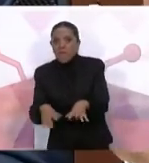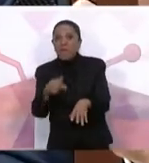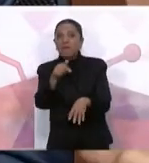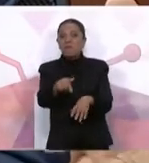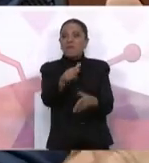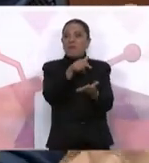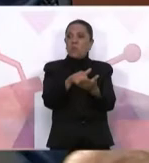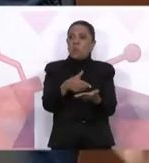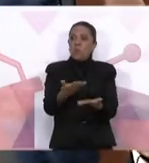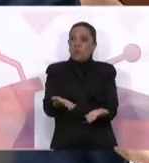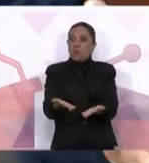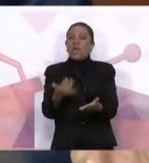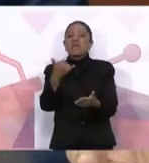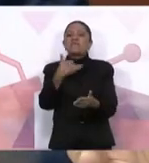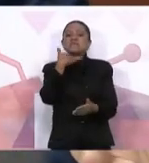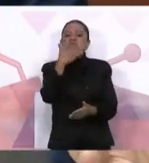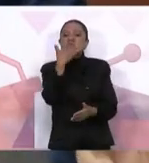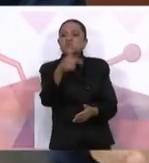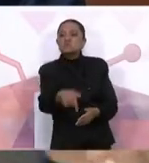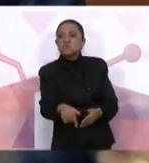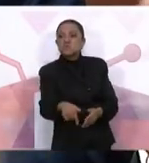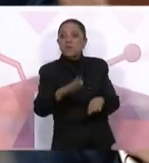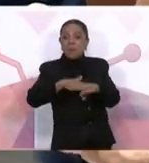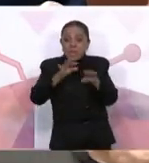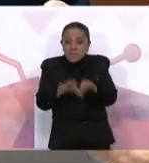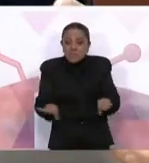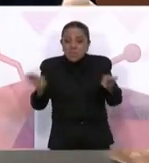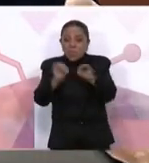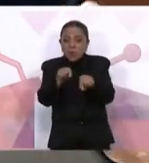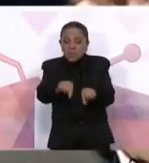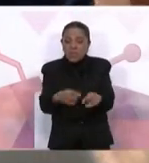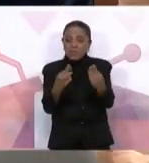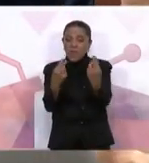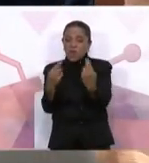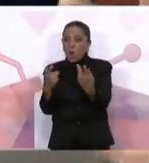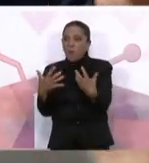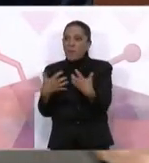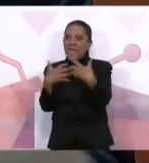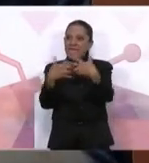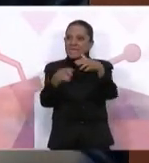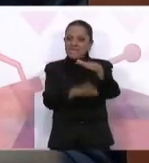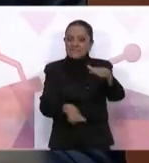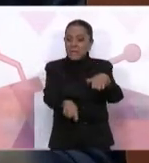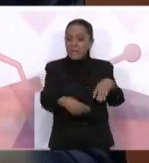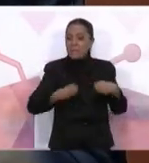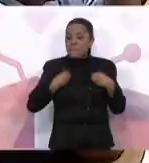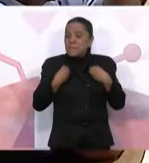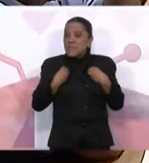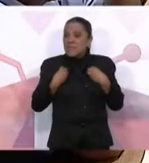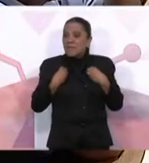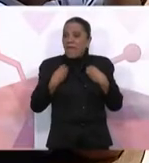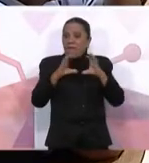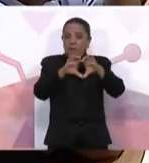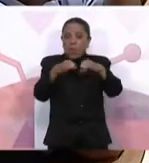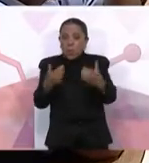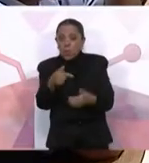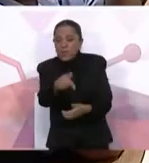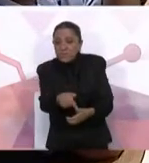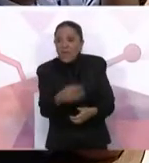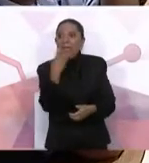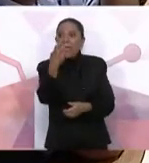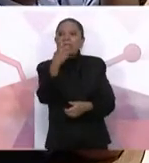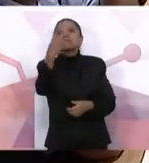contaminación y lo más importante rompiendo el esquema de vida de todas las comunidades esa era la pregunta si